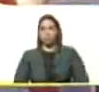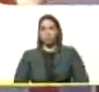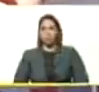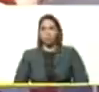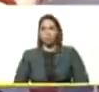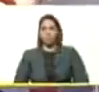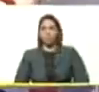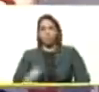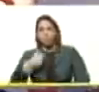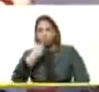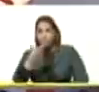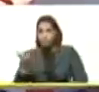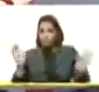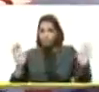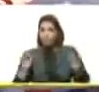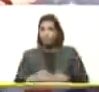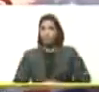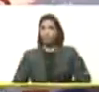Se los dije.